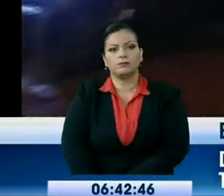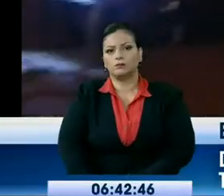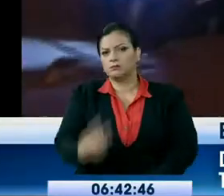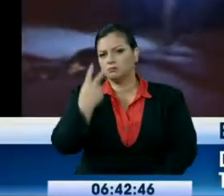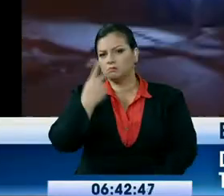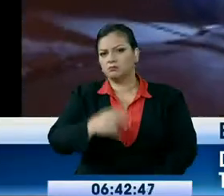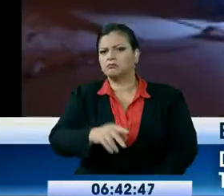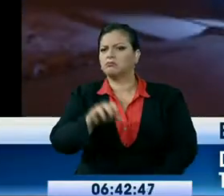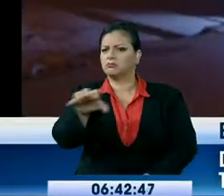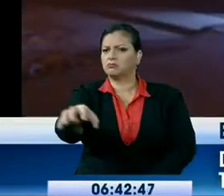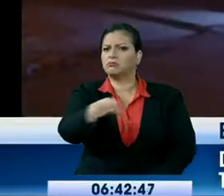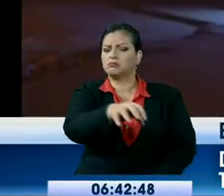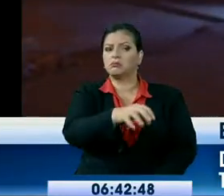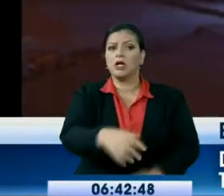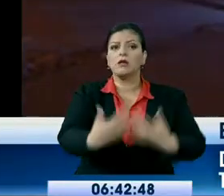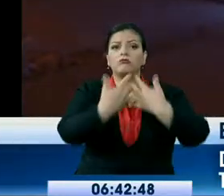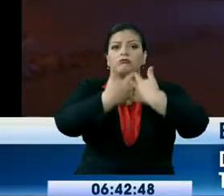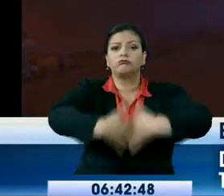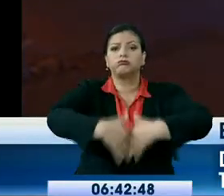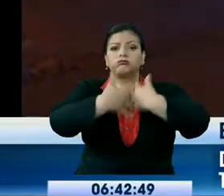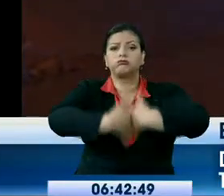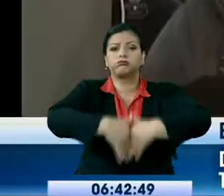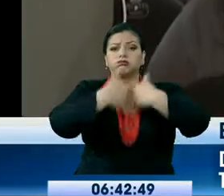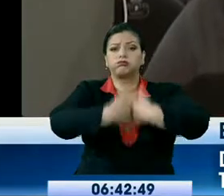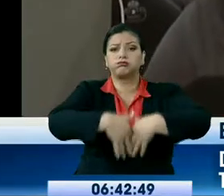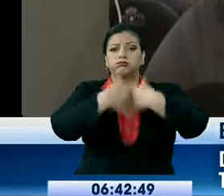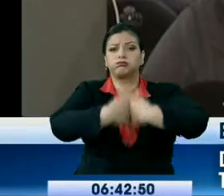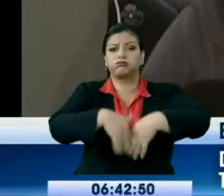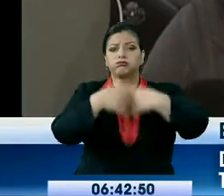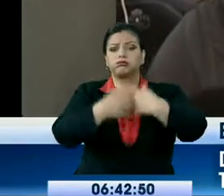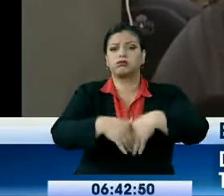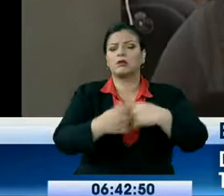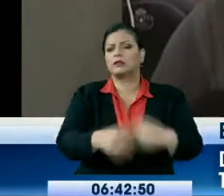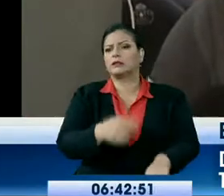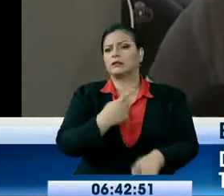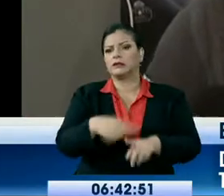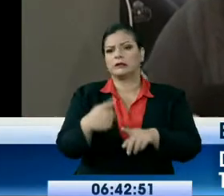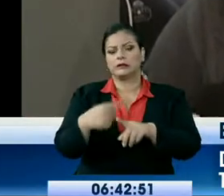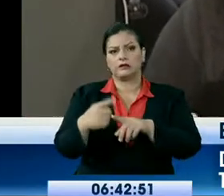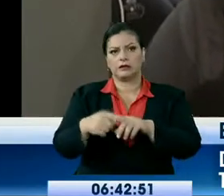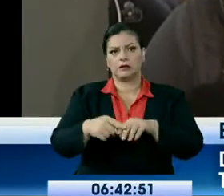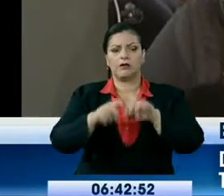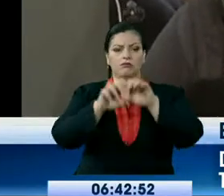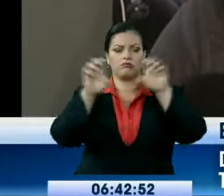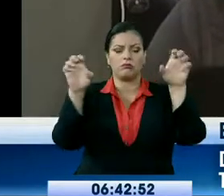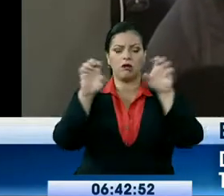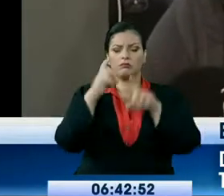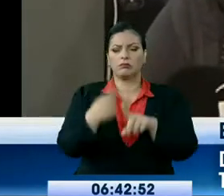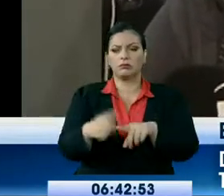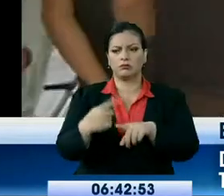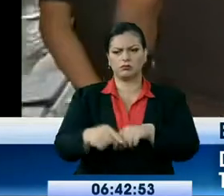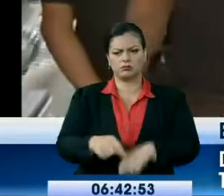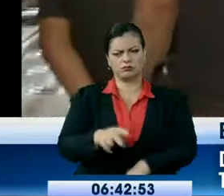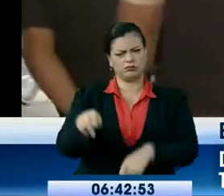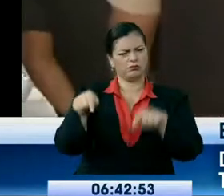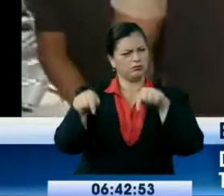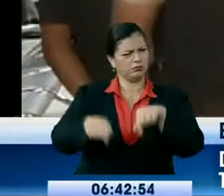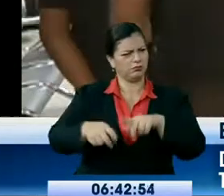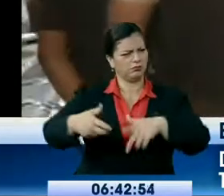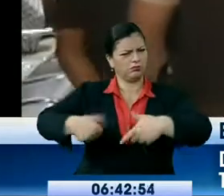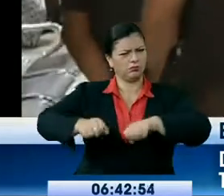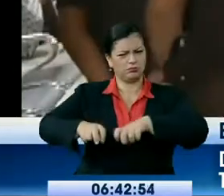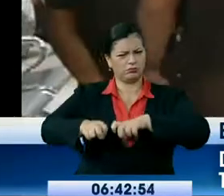sector, ya que esos se transportan en la parte principal y la vía de agua. La parte posterior por allá no es común encontrar este tipo de vehículos. Algunos